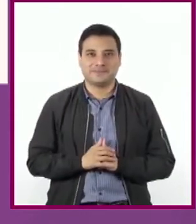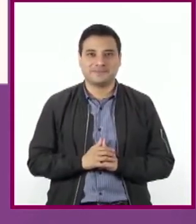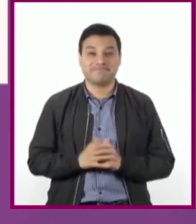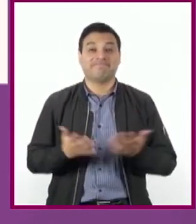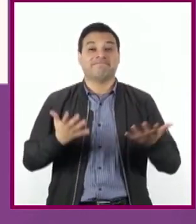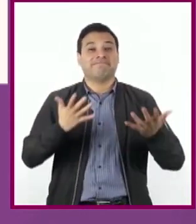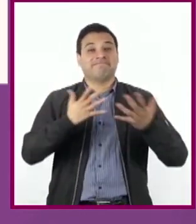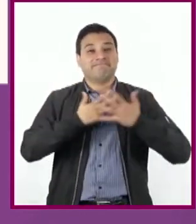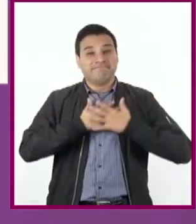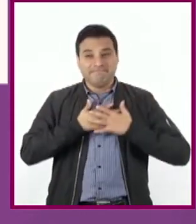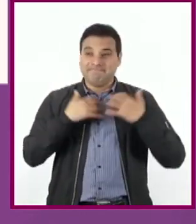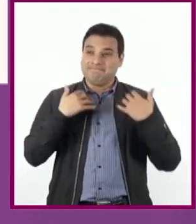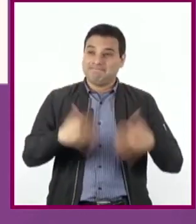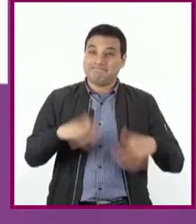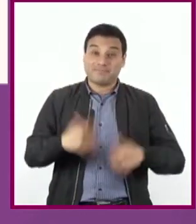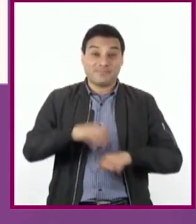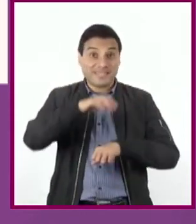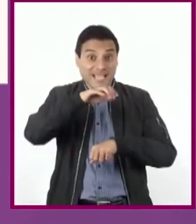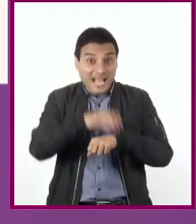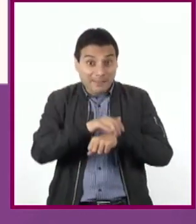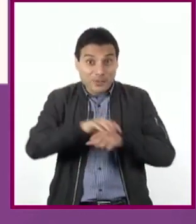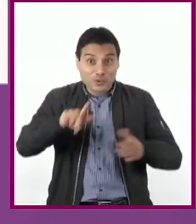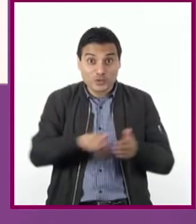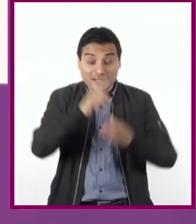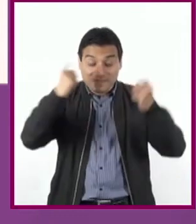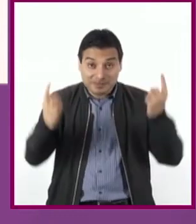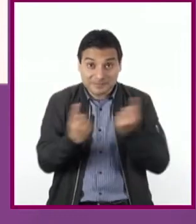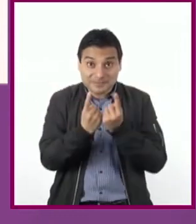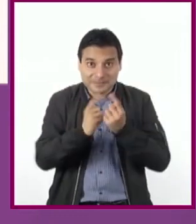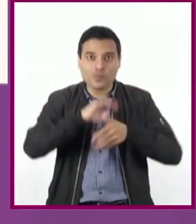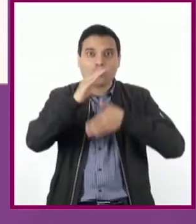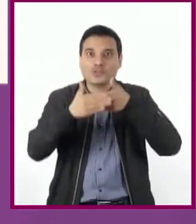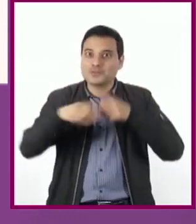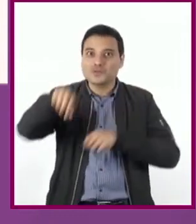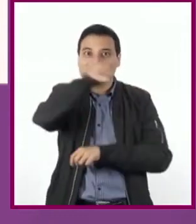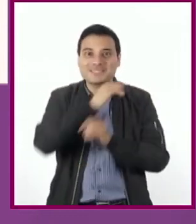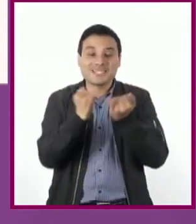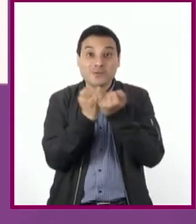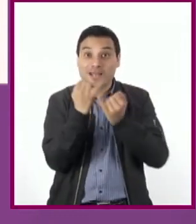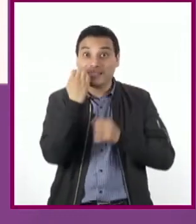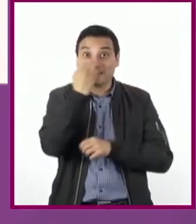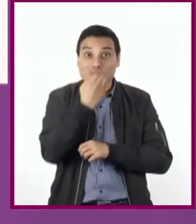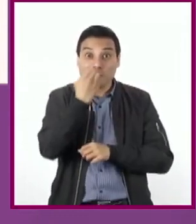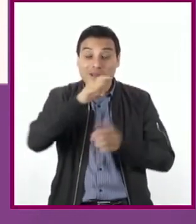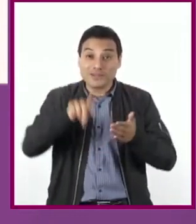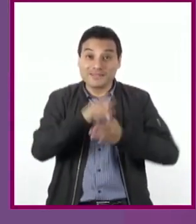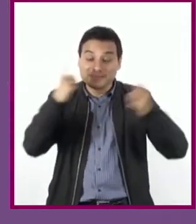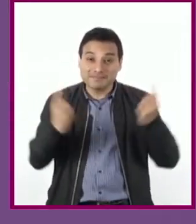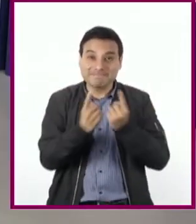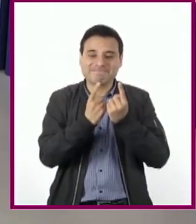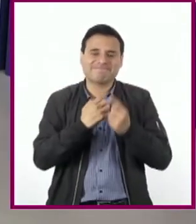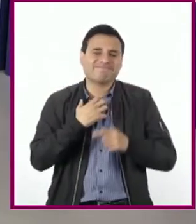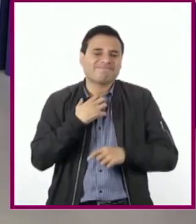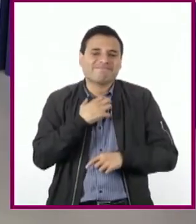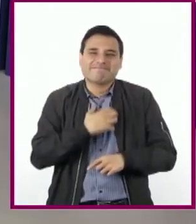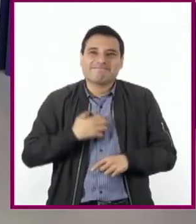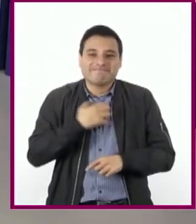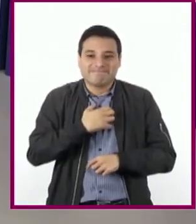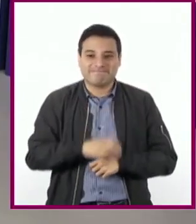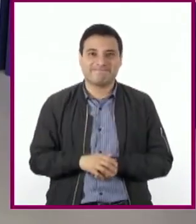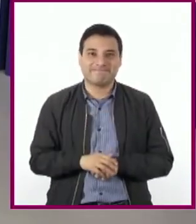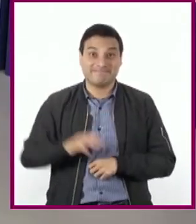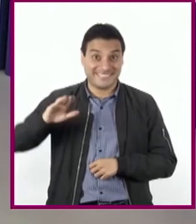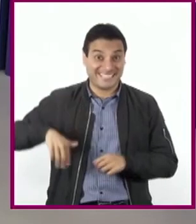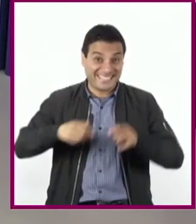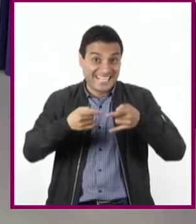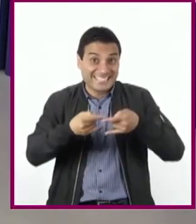Los reencuentros entre amigos serán fantásticos cuando regresemos a clases. Fin. La historia que